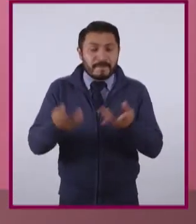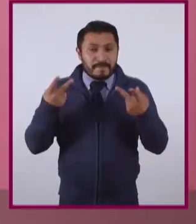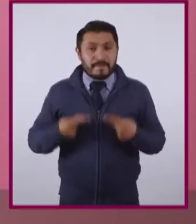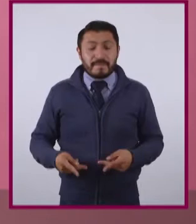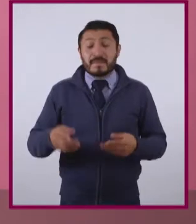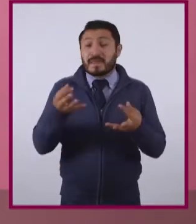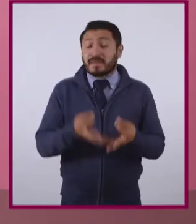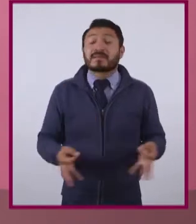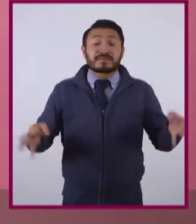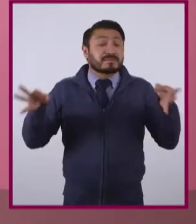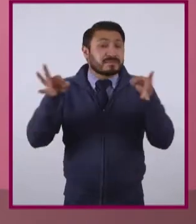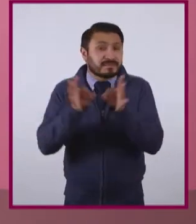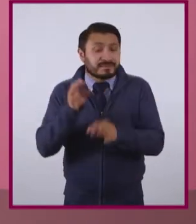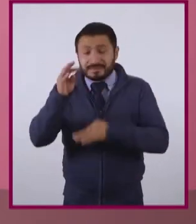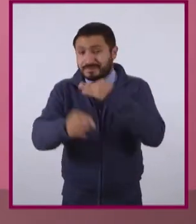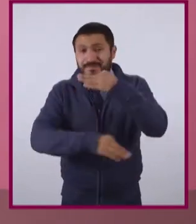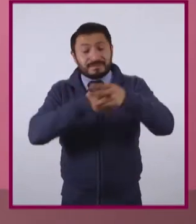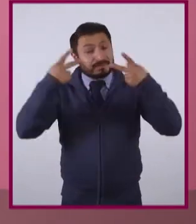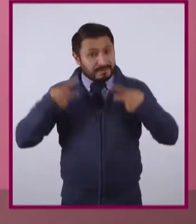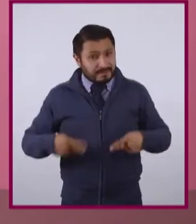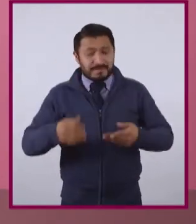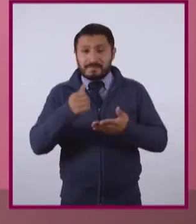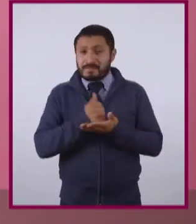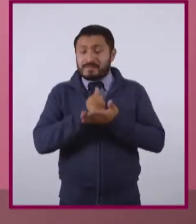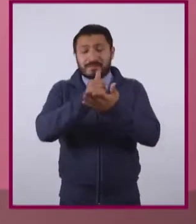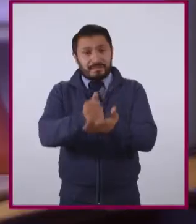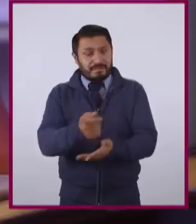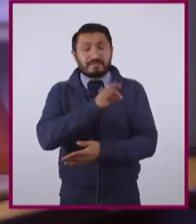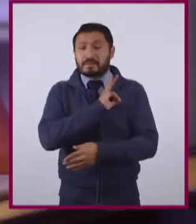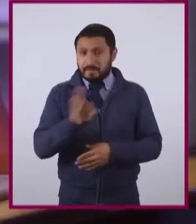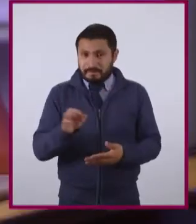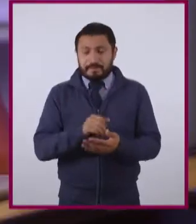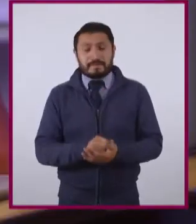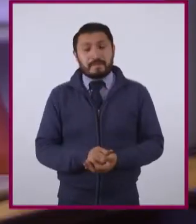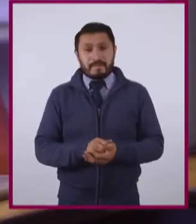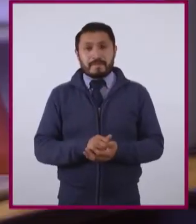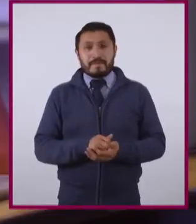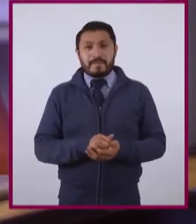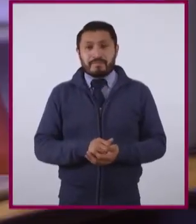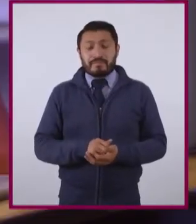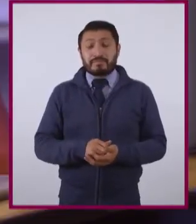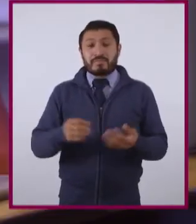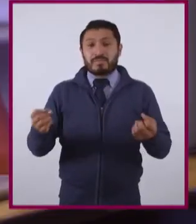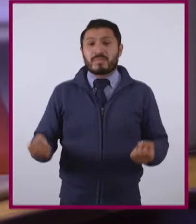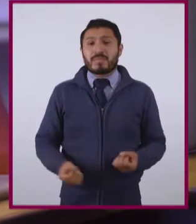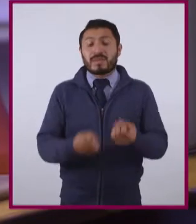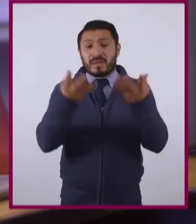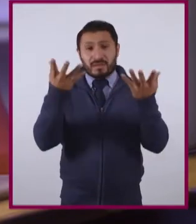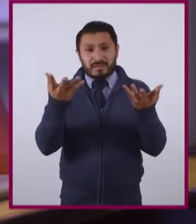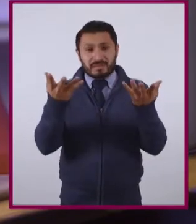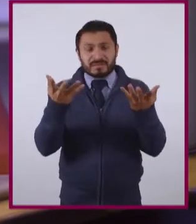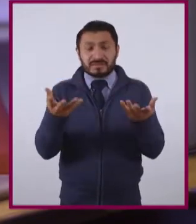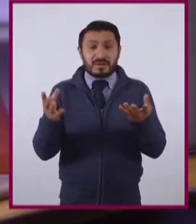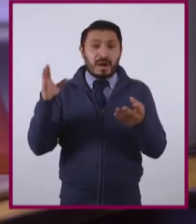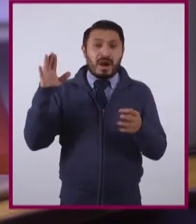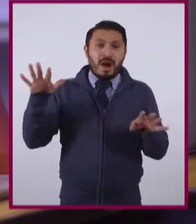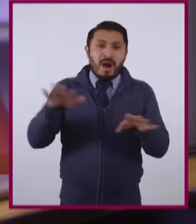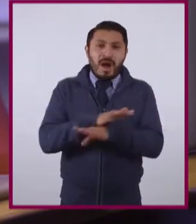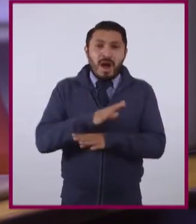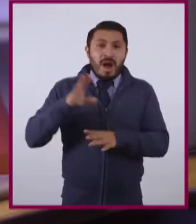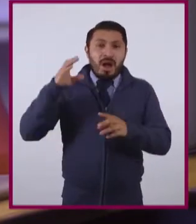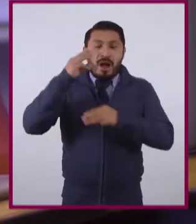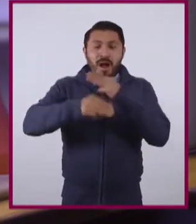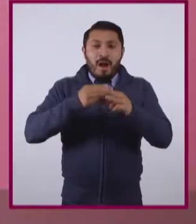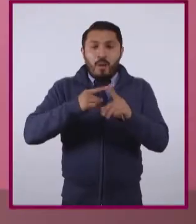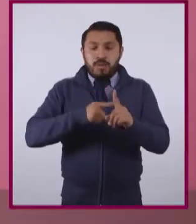son importantes. Todas y todos podemos empezar desde ahí. Gerardo, ¿qué tanto influyen los efectos del cambio climático sobre la